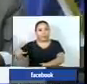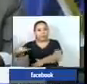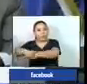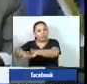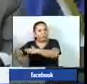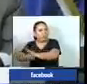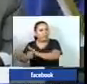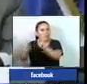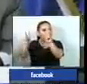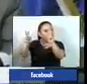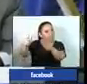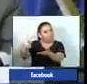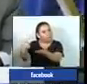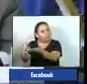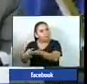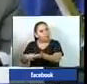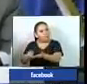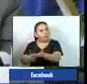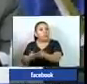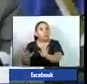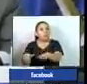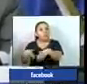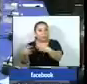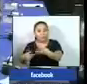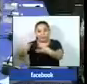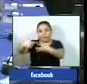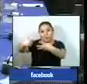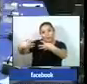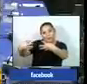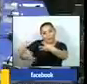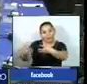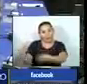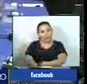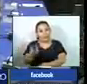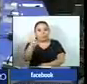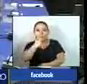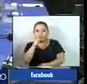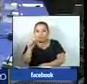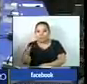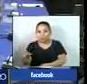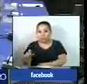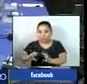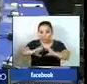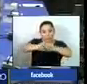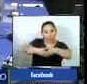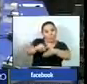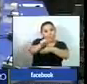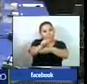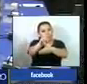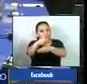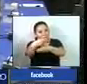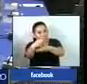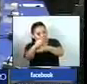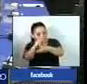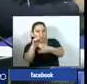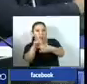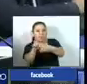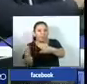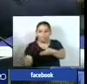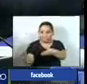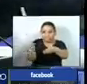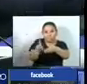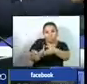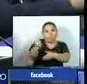se debate la creación de una nueva reforma al sistema de pensiones en una comisión ad hoc en la que se invitó este martes al